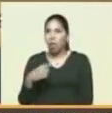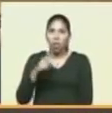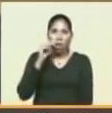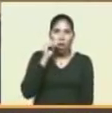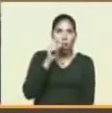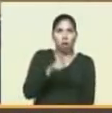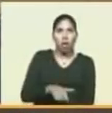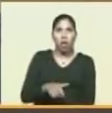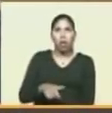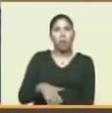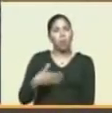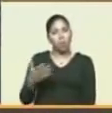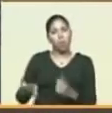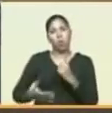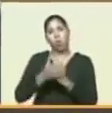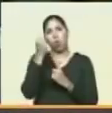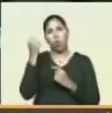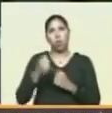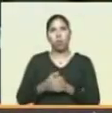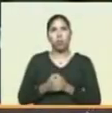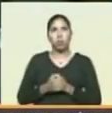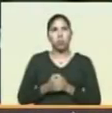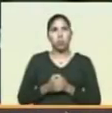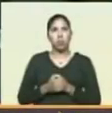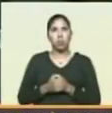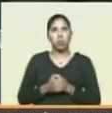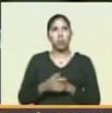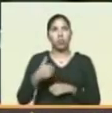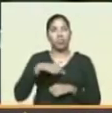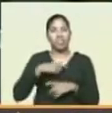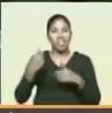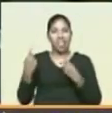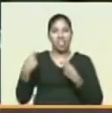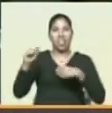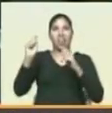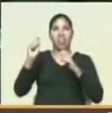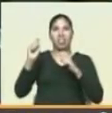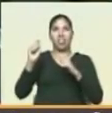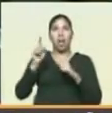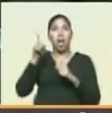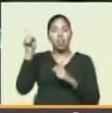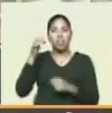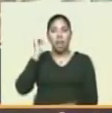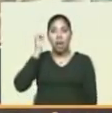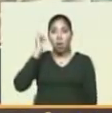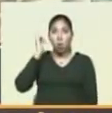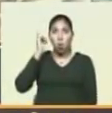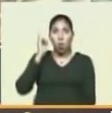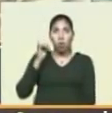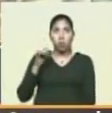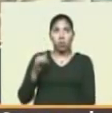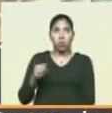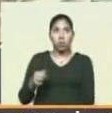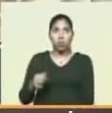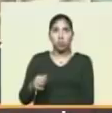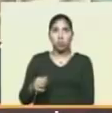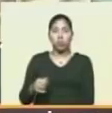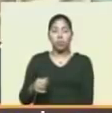podamos llevarlo a cabo. Lo que estamos intentando allá en los valles de Yaracuy, con los fundos